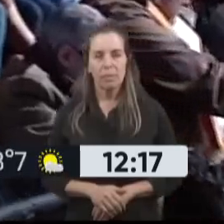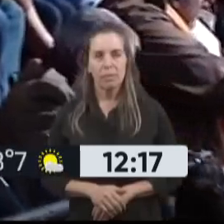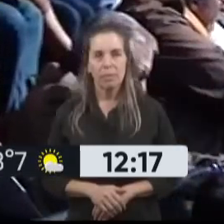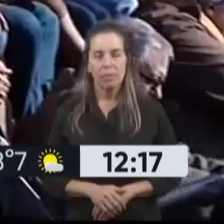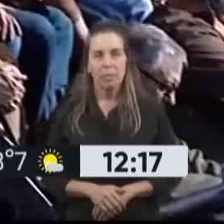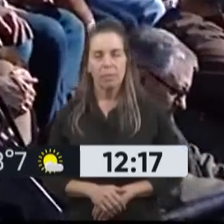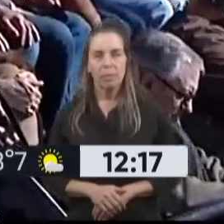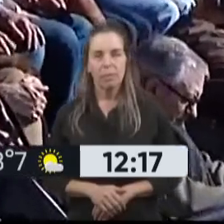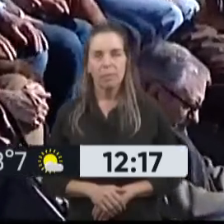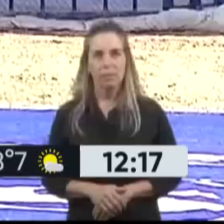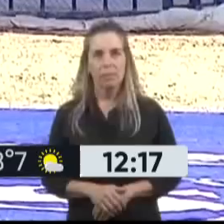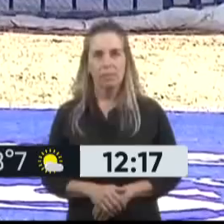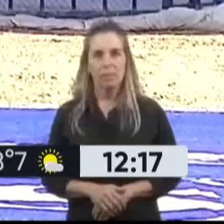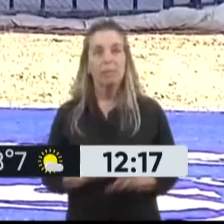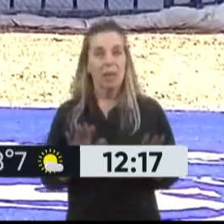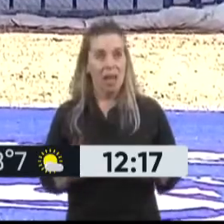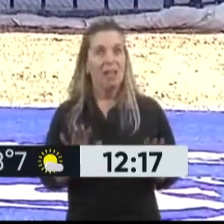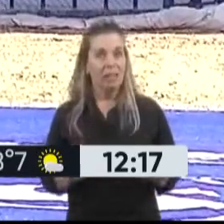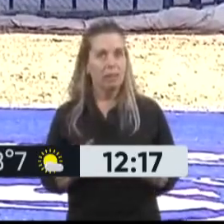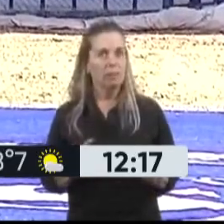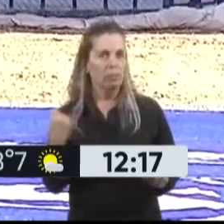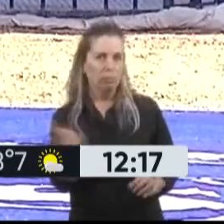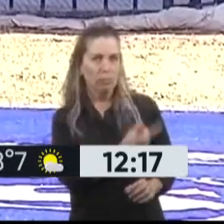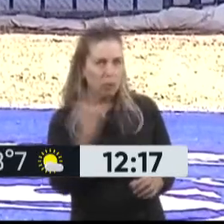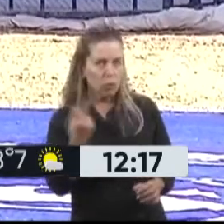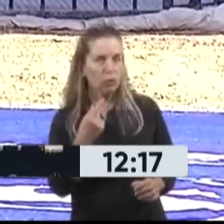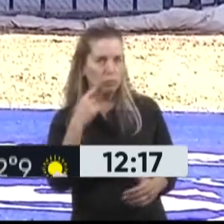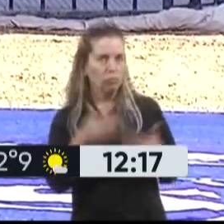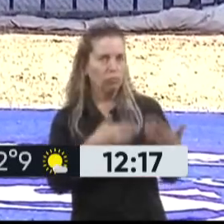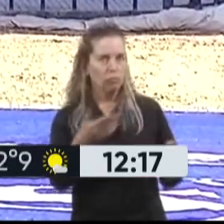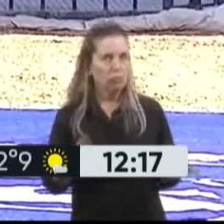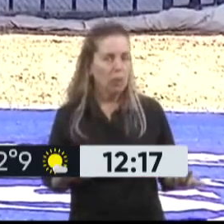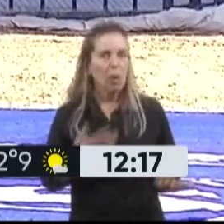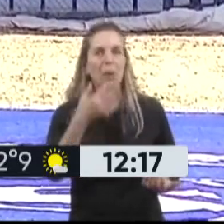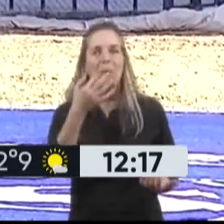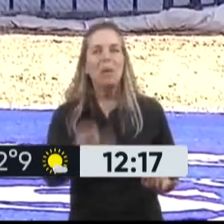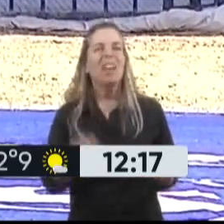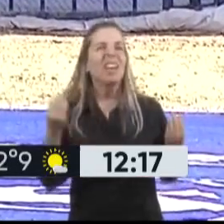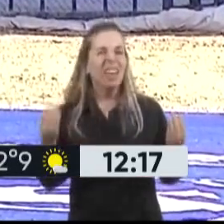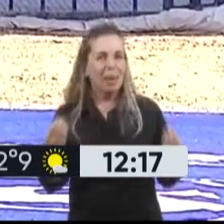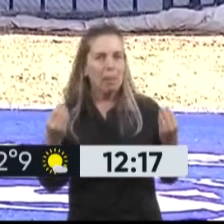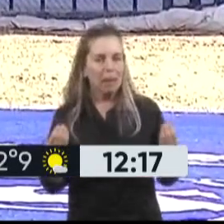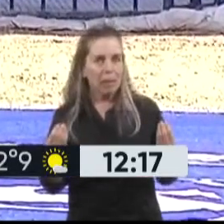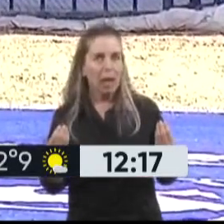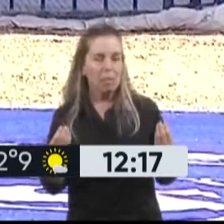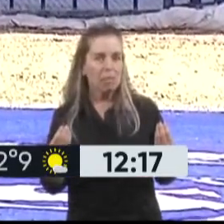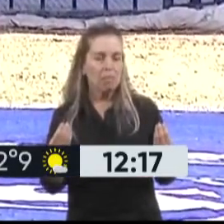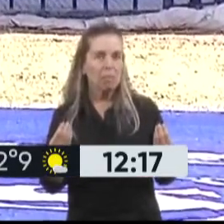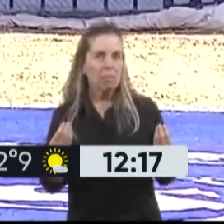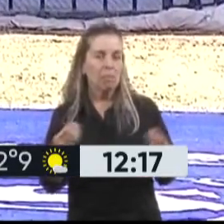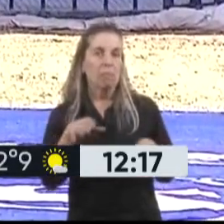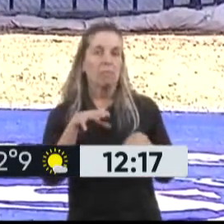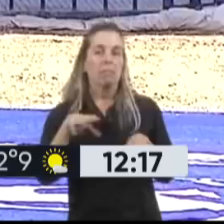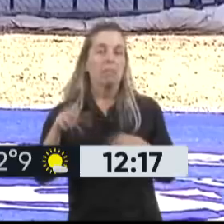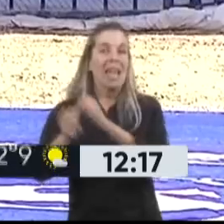Y de hecho, es así que lo estamos haciendo, porque la verdadera carga que tiene que soportar el